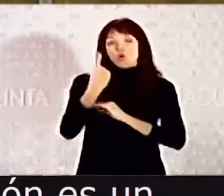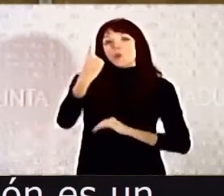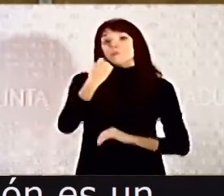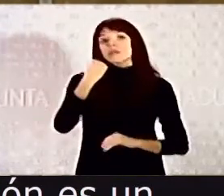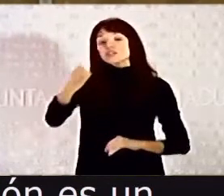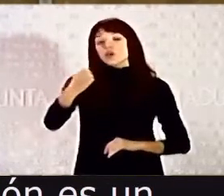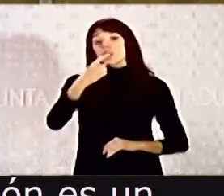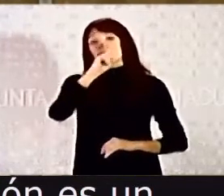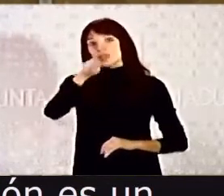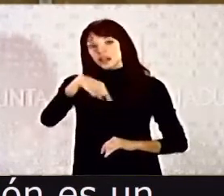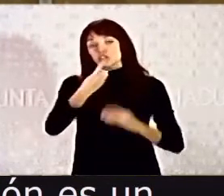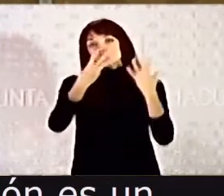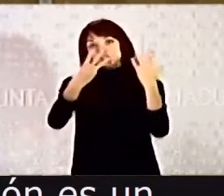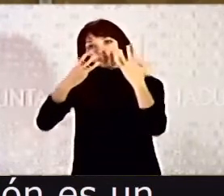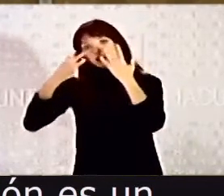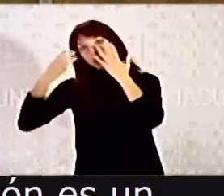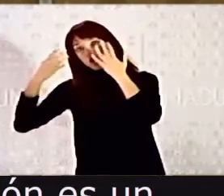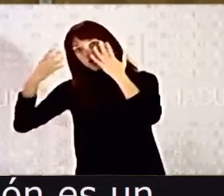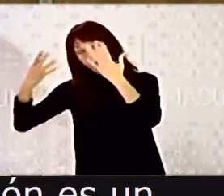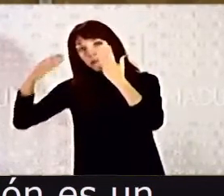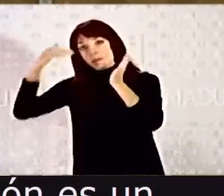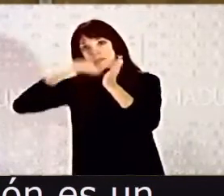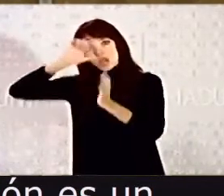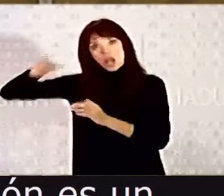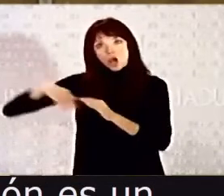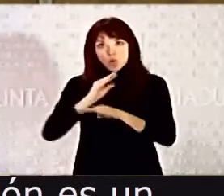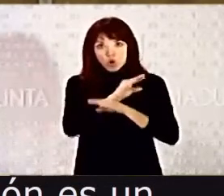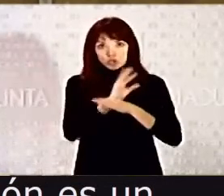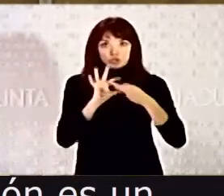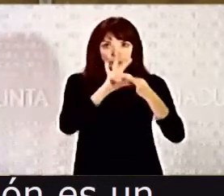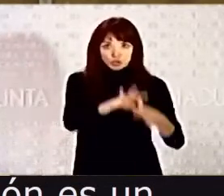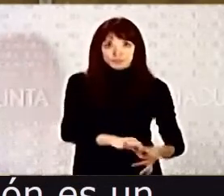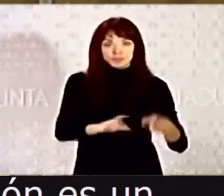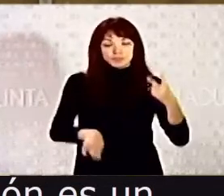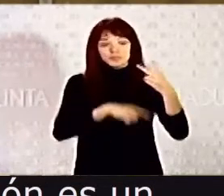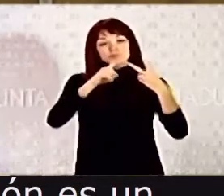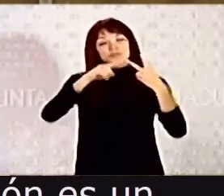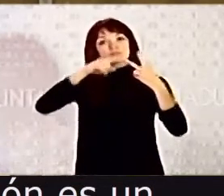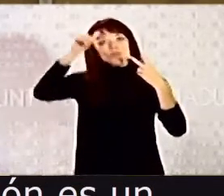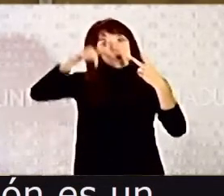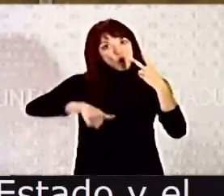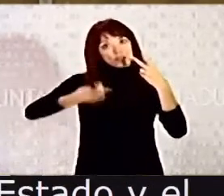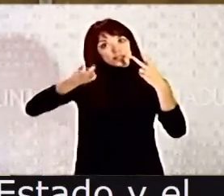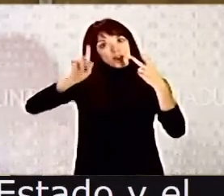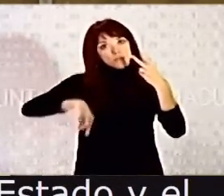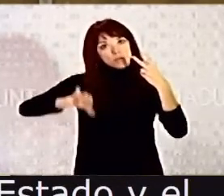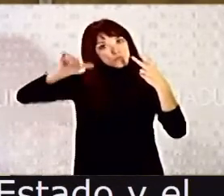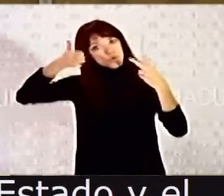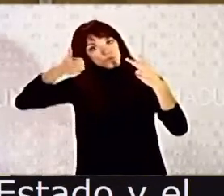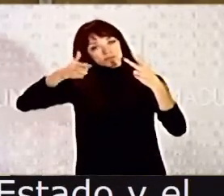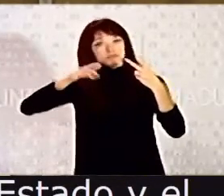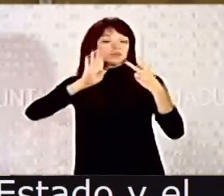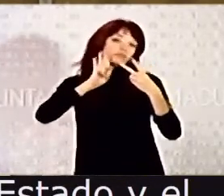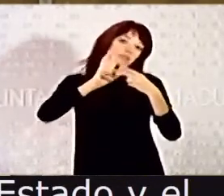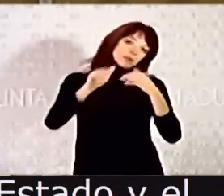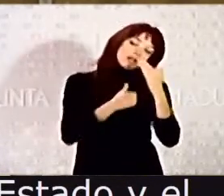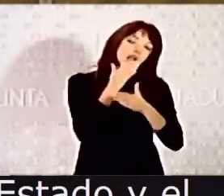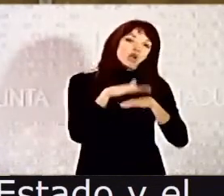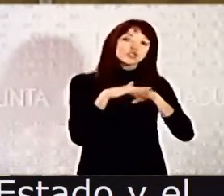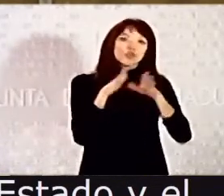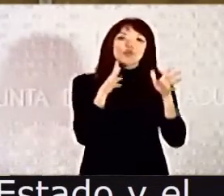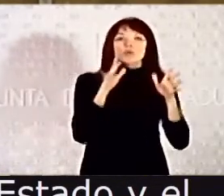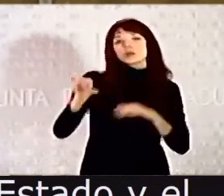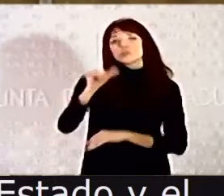1.189.000 euros es el presupuesto destinado. Y el segundo de ellos, que hoy ve la luz verde en el Consejo de Gobierno es